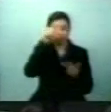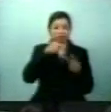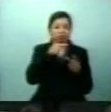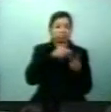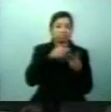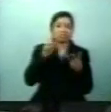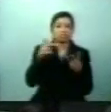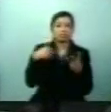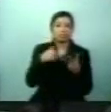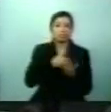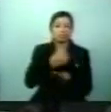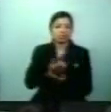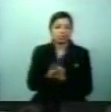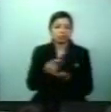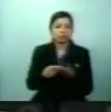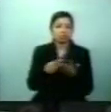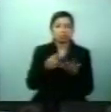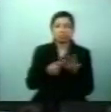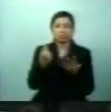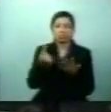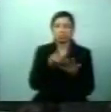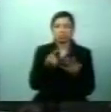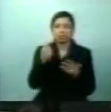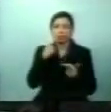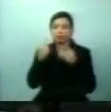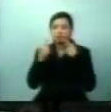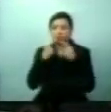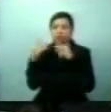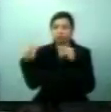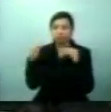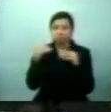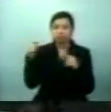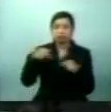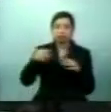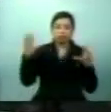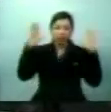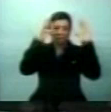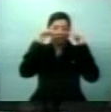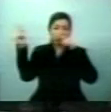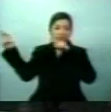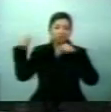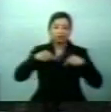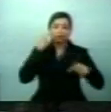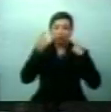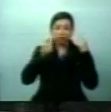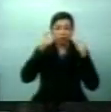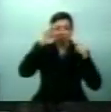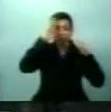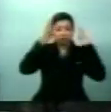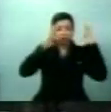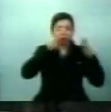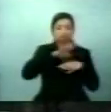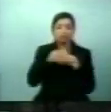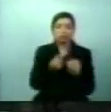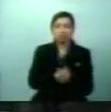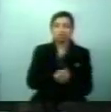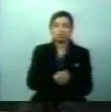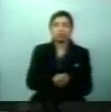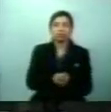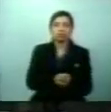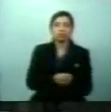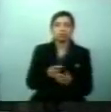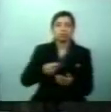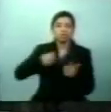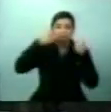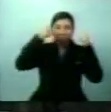de Economía, al equipo de negociadores también que nos visitan esta noche. Un saludo para todos. La ratificación del acuerdo